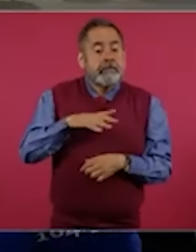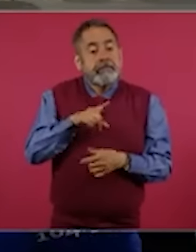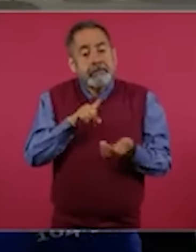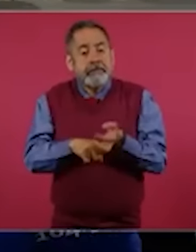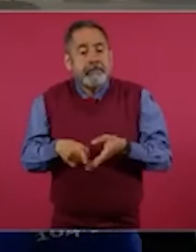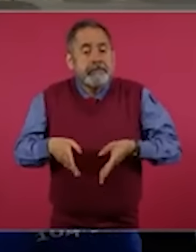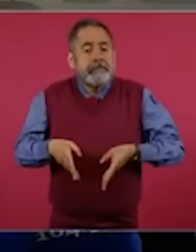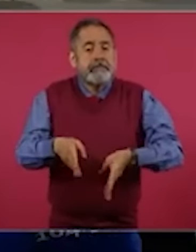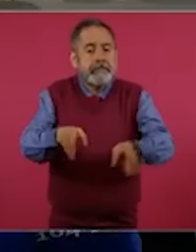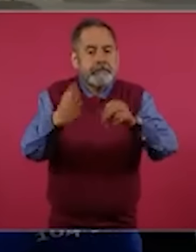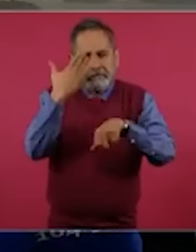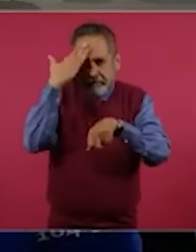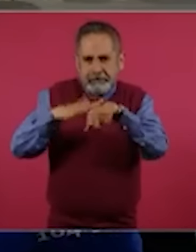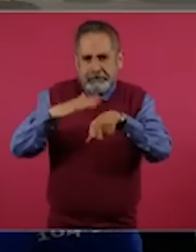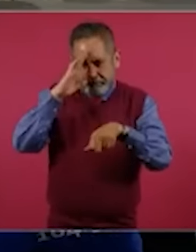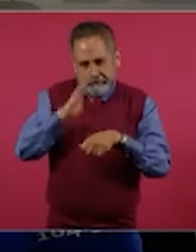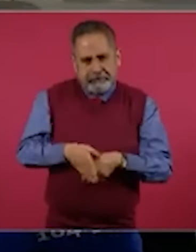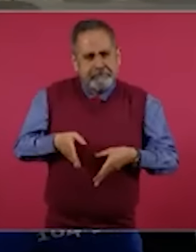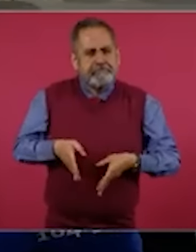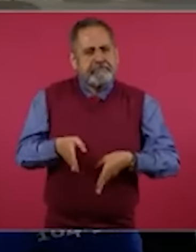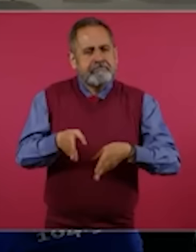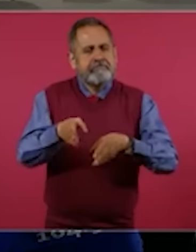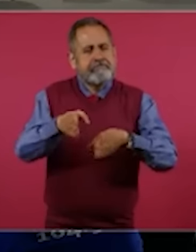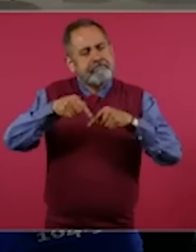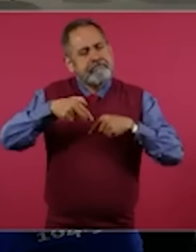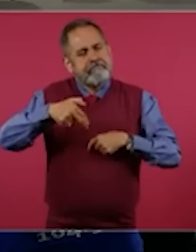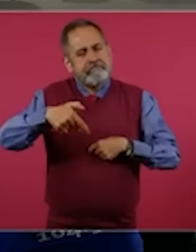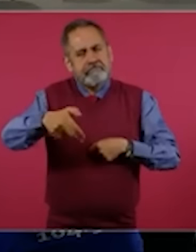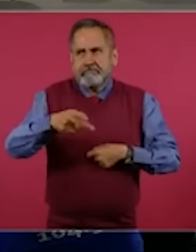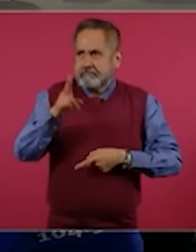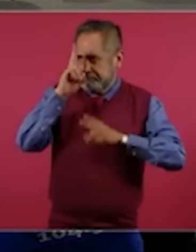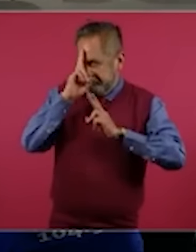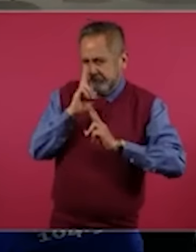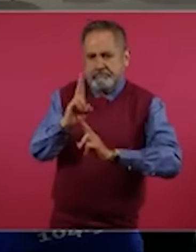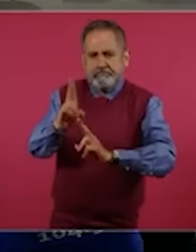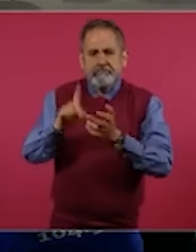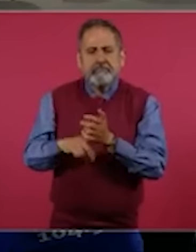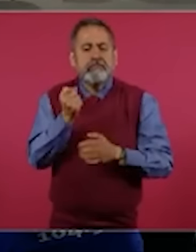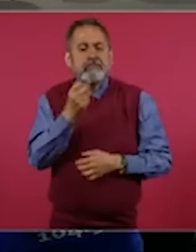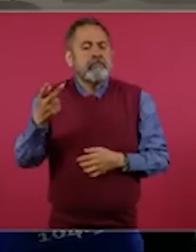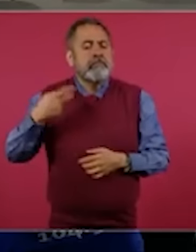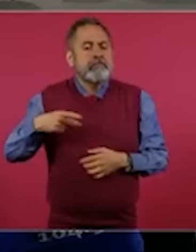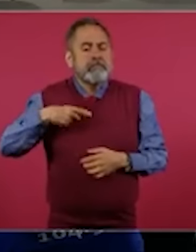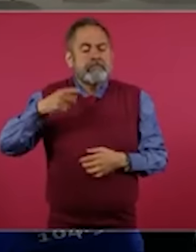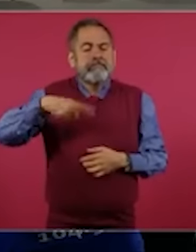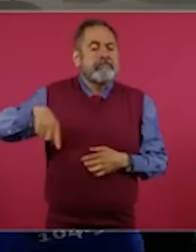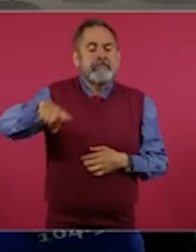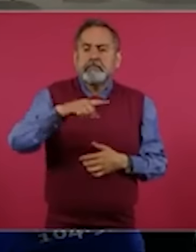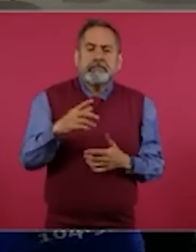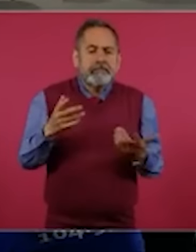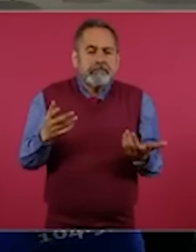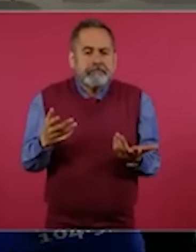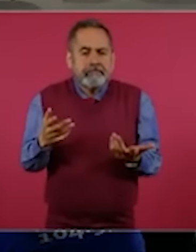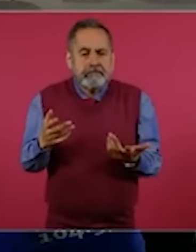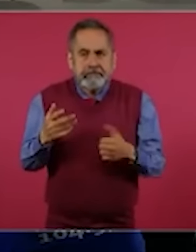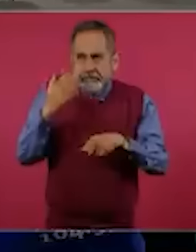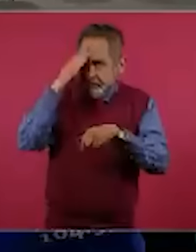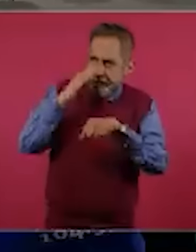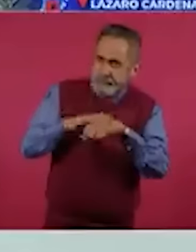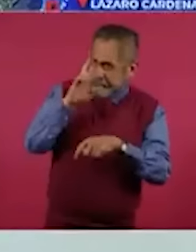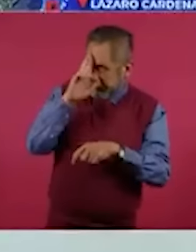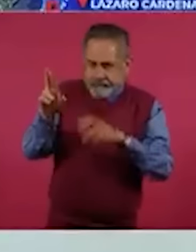memorial que da pues honra a aquellas personas que no tienen memoria